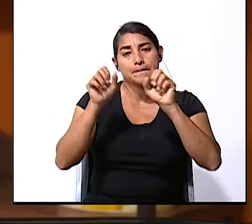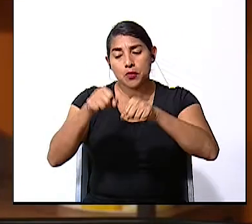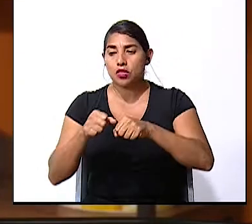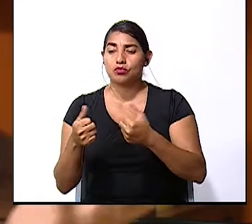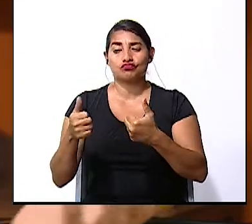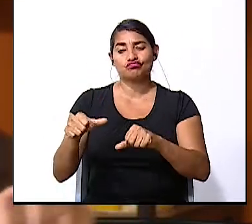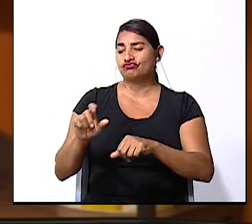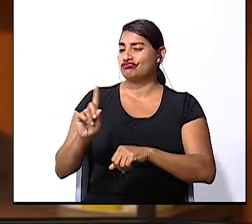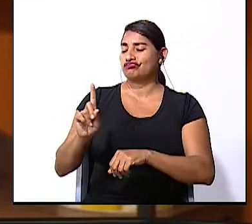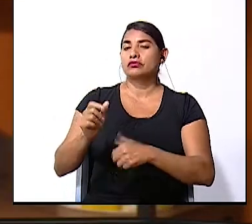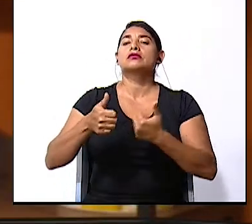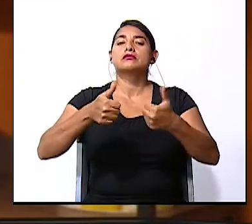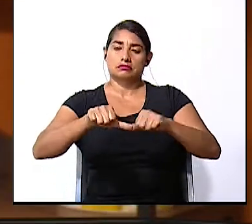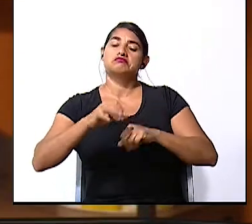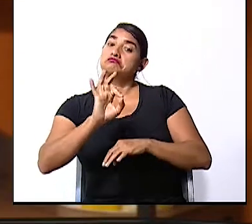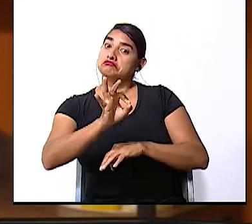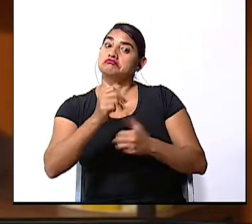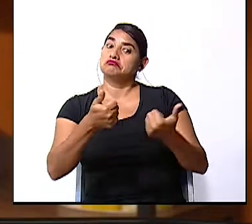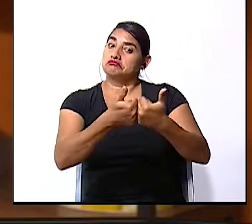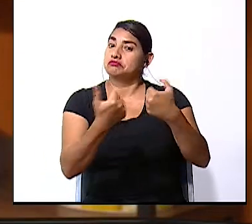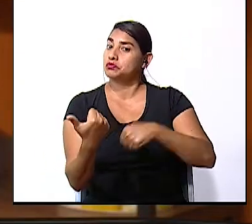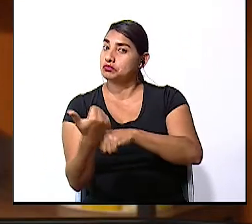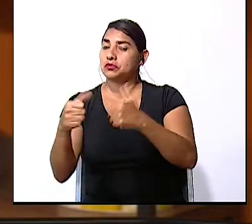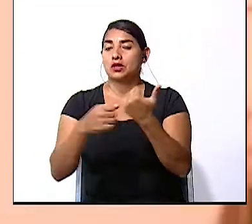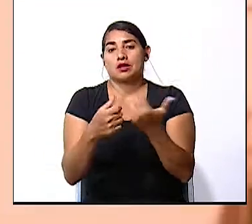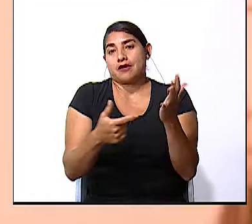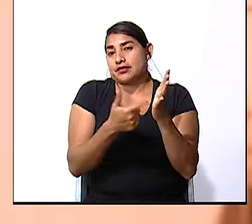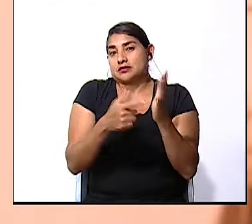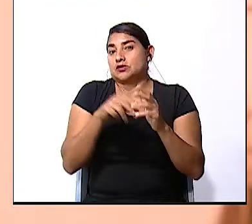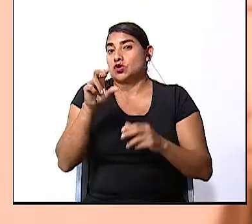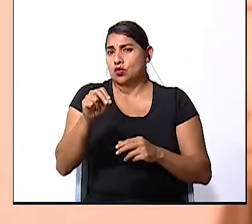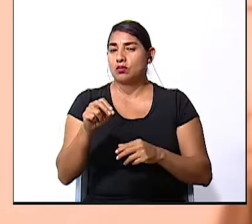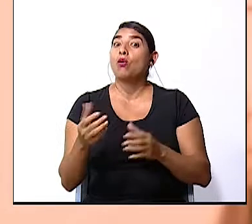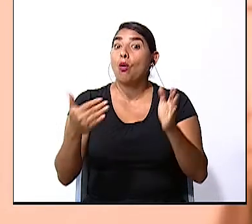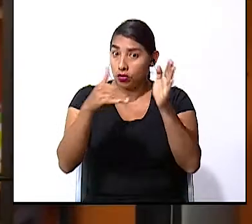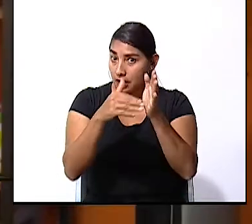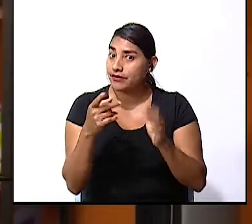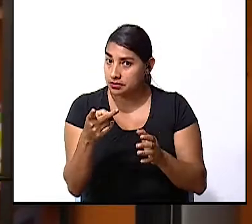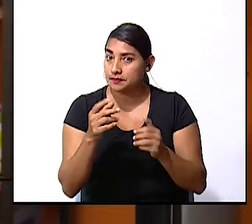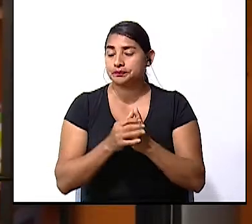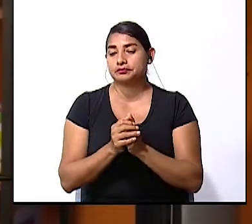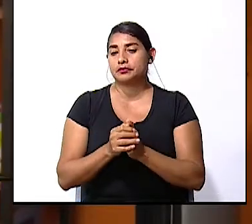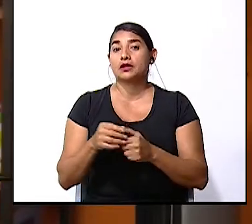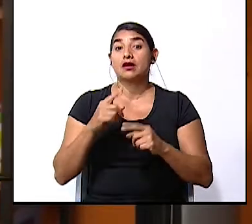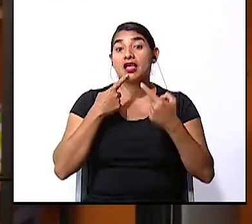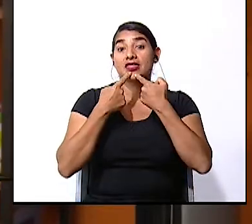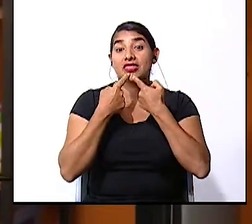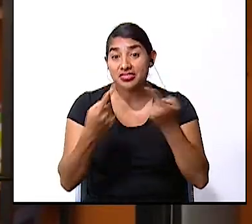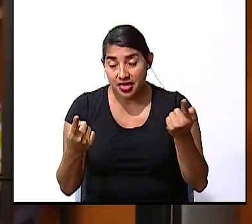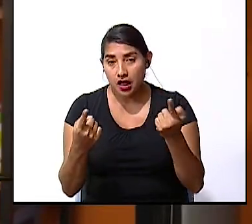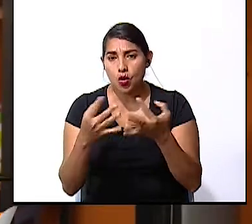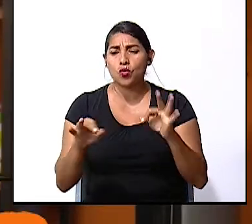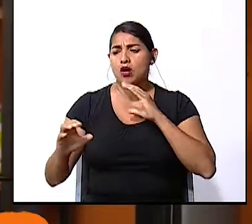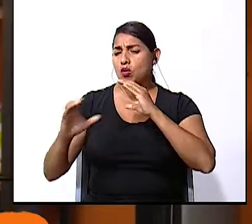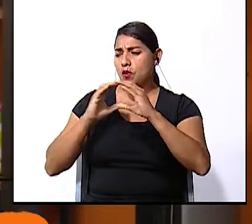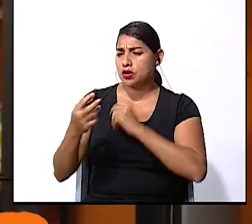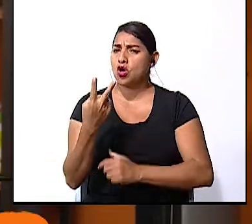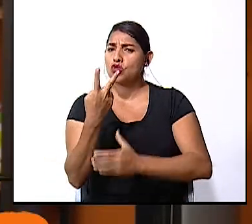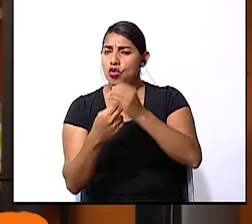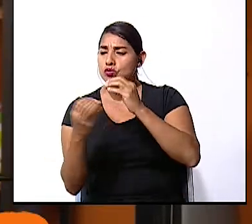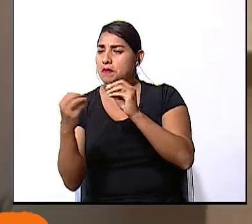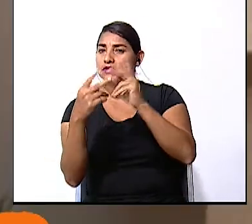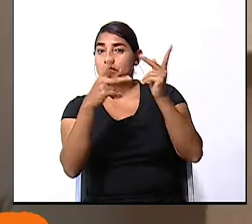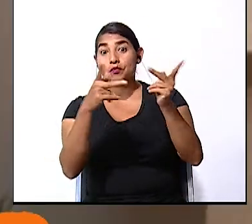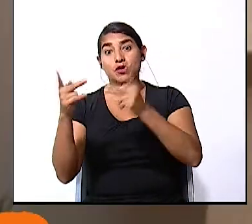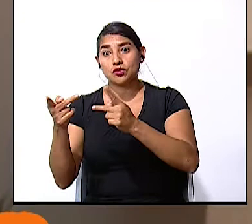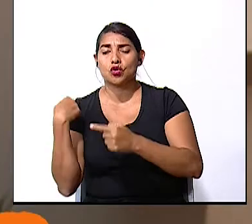de acuerdo con algunas posiciones o tal vez no. Va de nuevo. El diálogo es una conversación entre dos o más